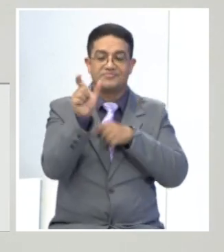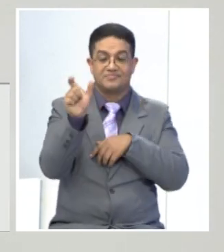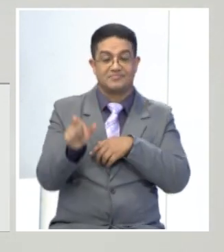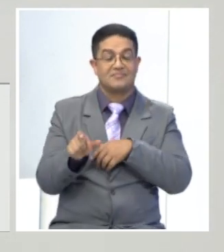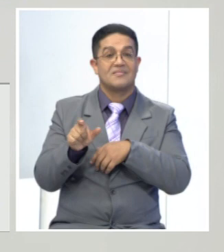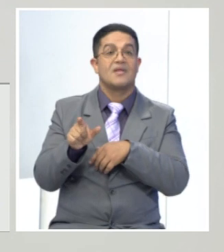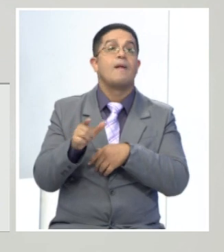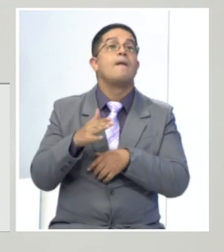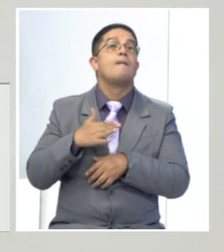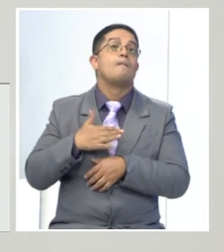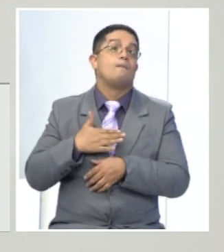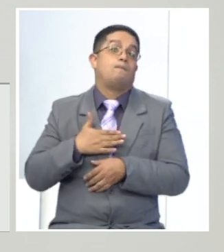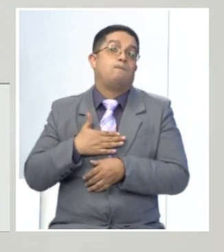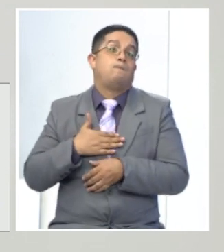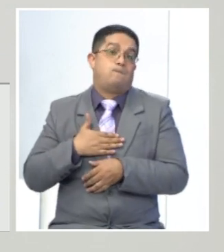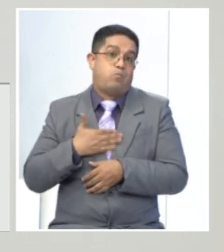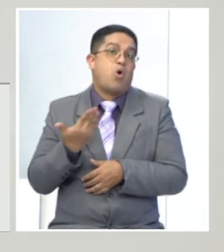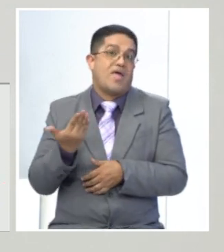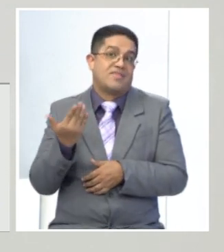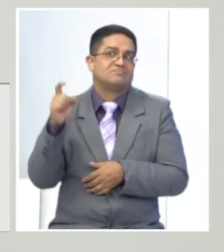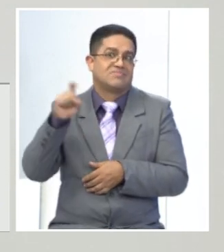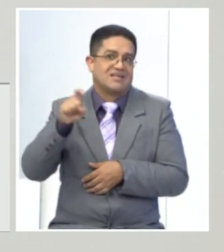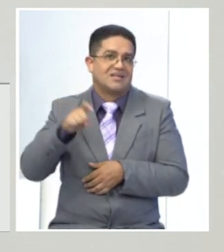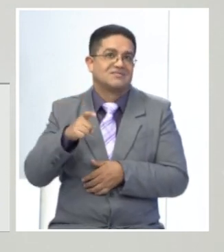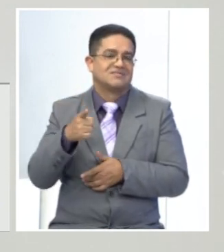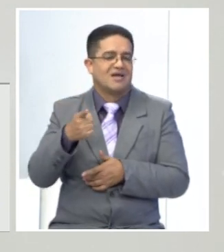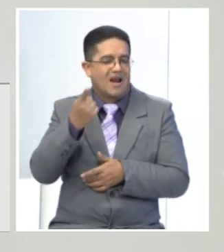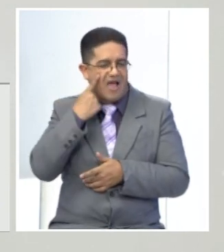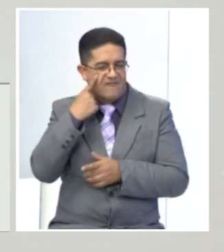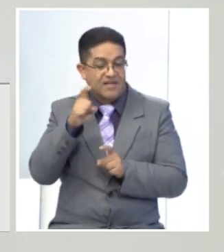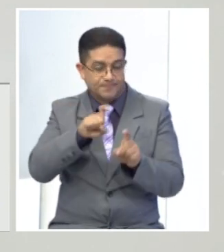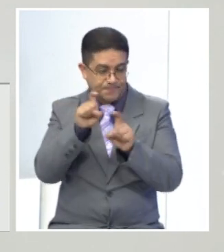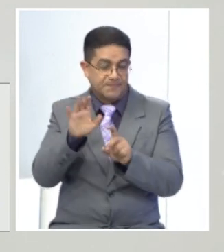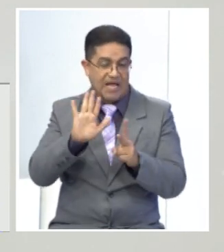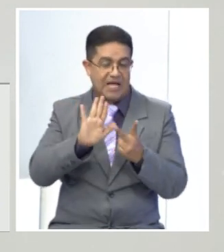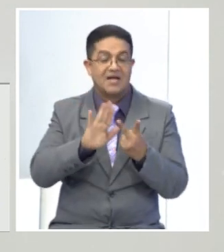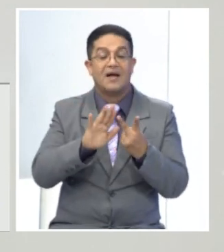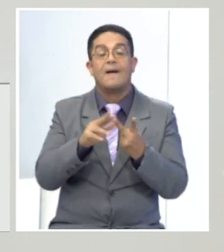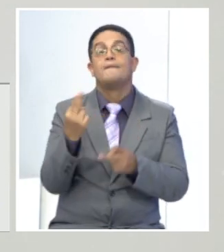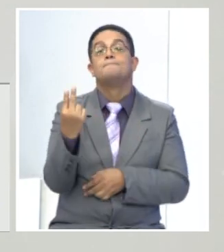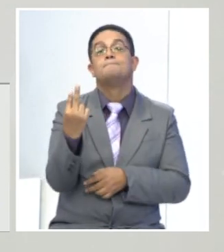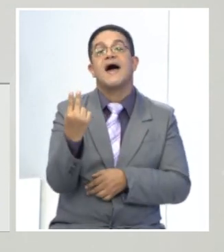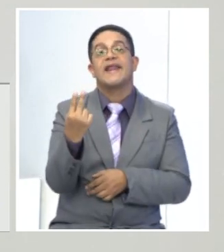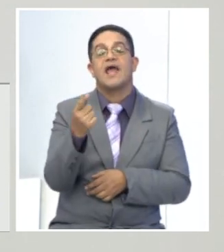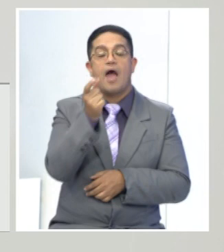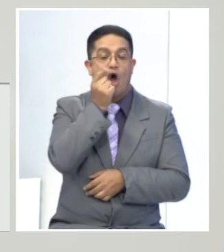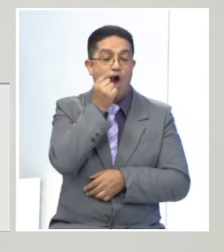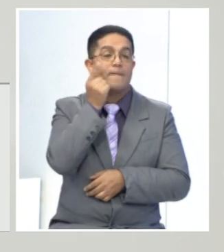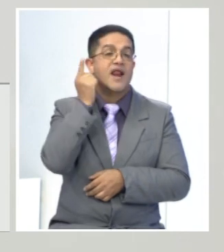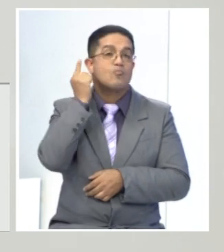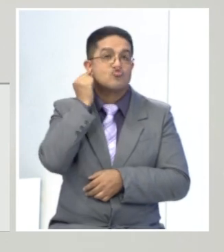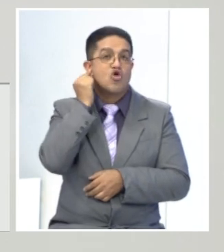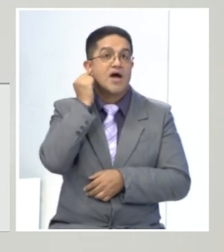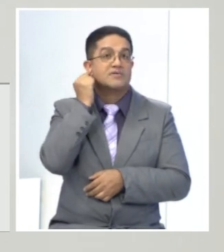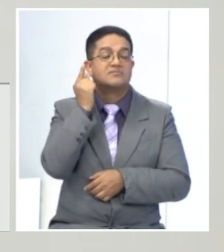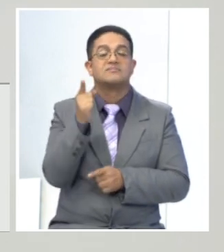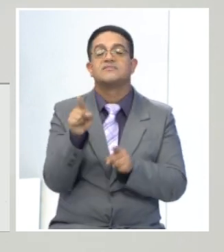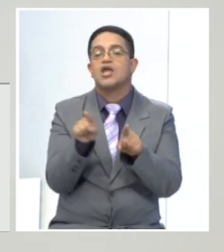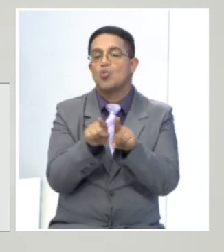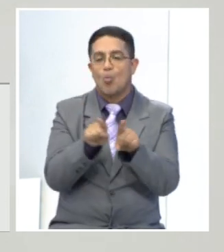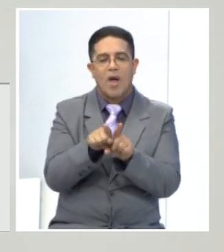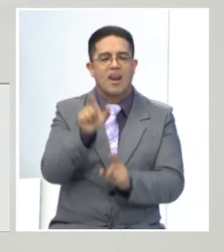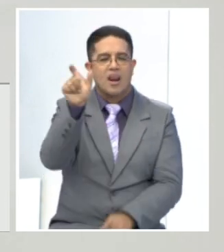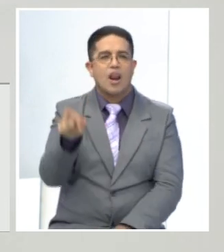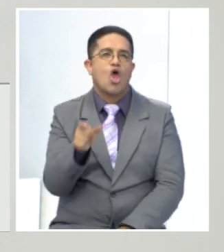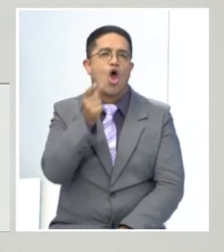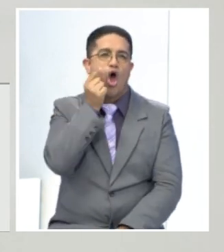endocrinológicamente pudiera estar hablándote de un síndrome de ovario poliquístico. En el caso de parejas, es decir, papá-mamá, e igual es el caso del varón,